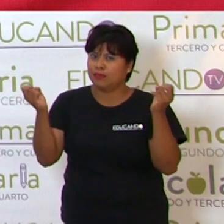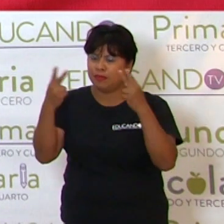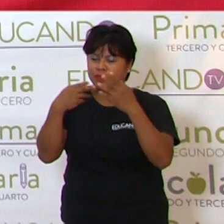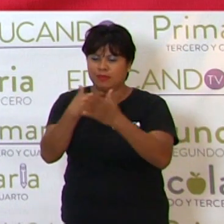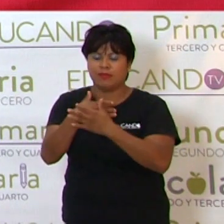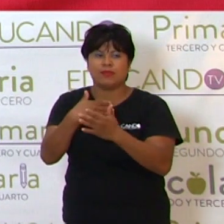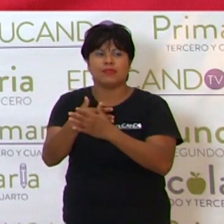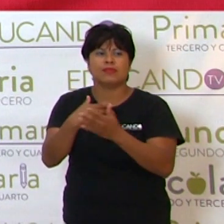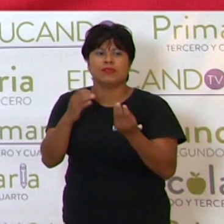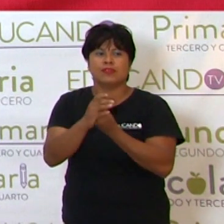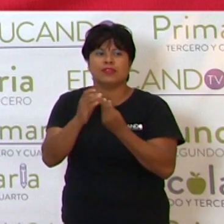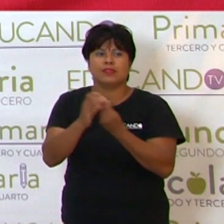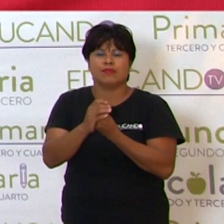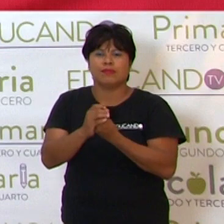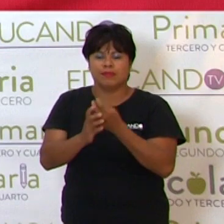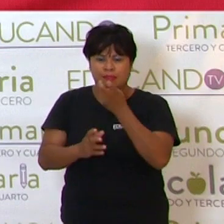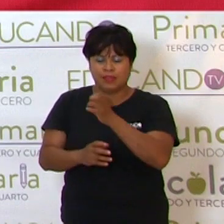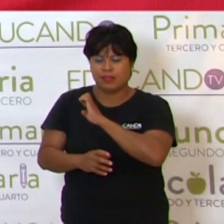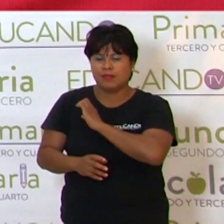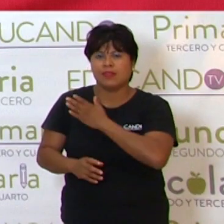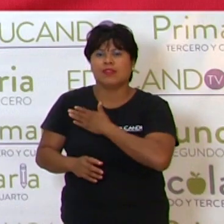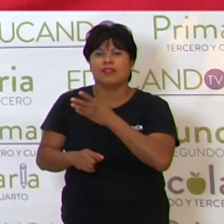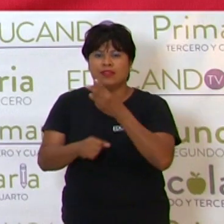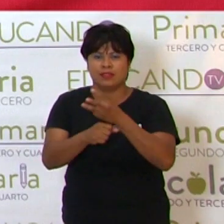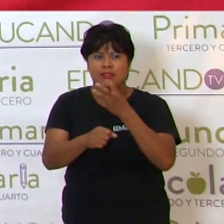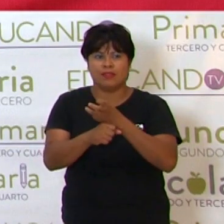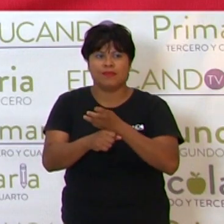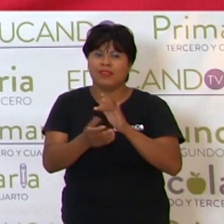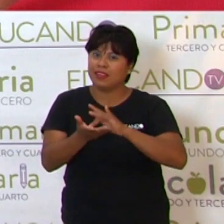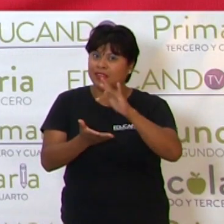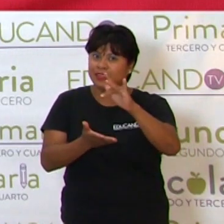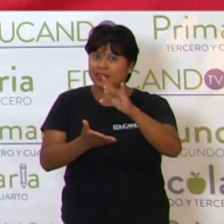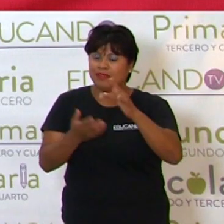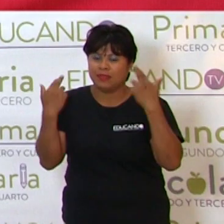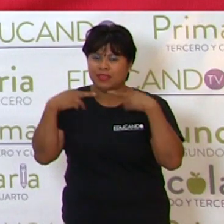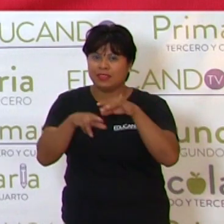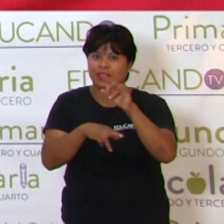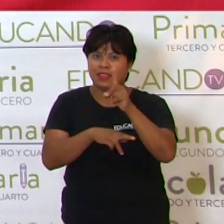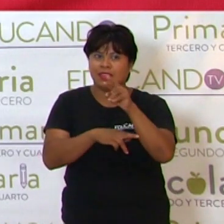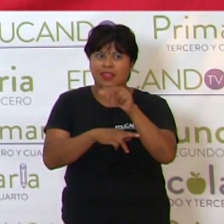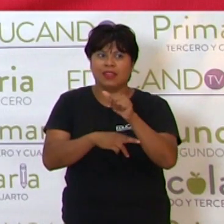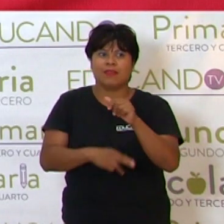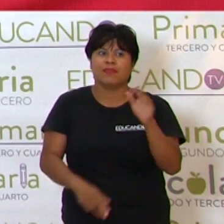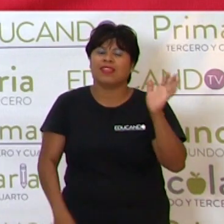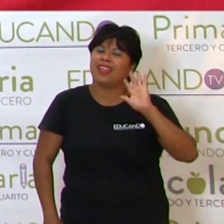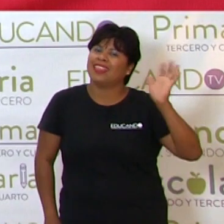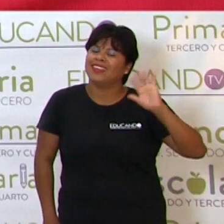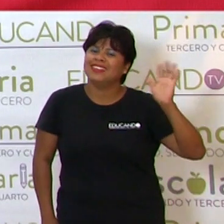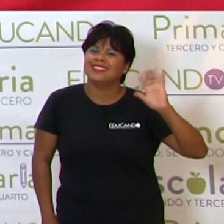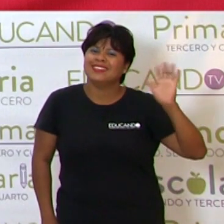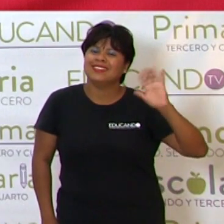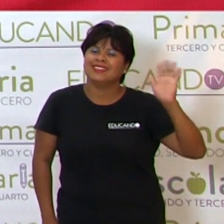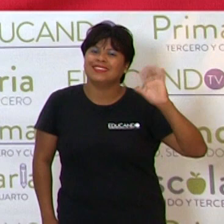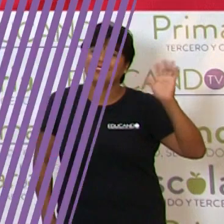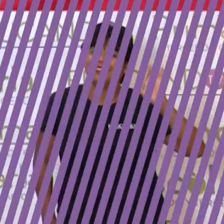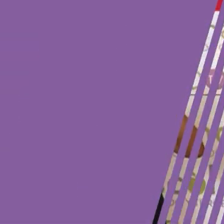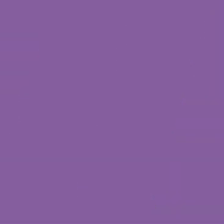vemos en la próxima sesión de Español Tercer Grado. Gracias a la maestra Indira. Hasta pronto.